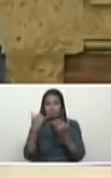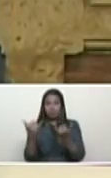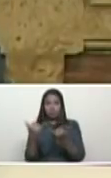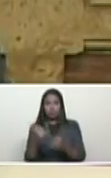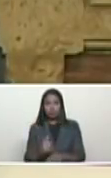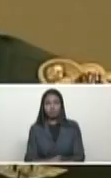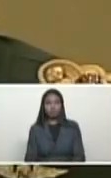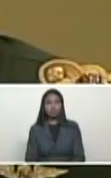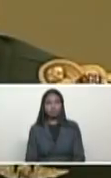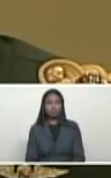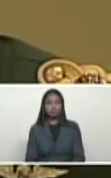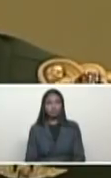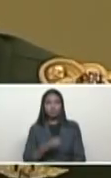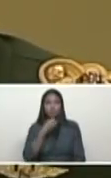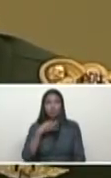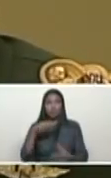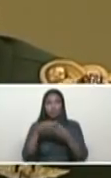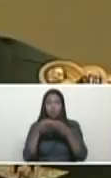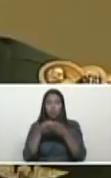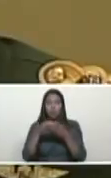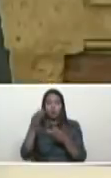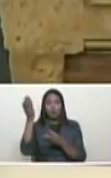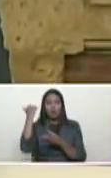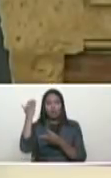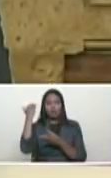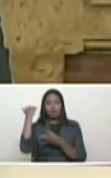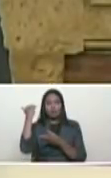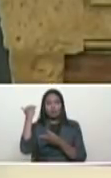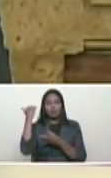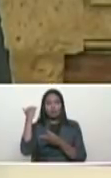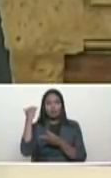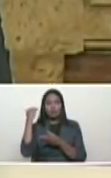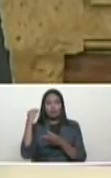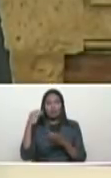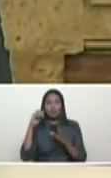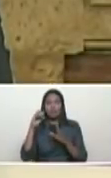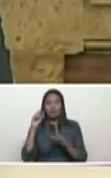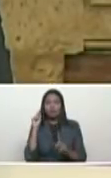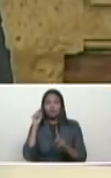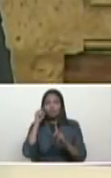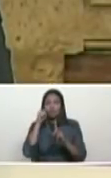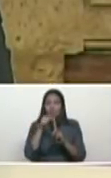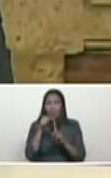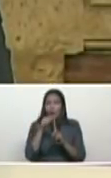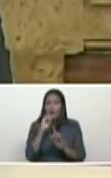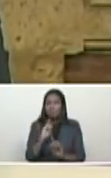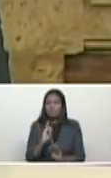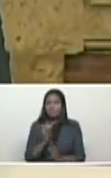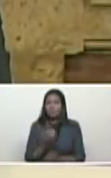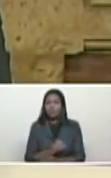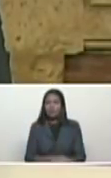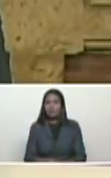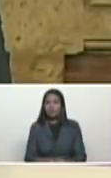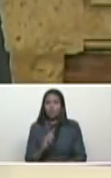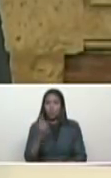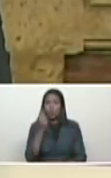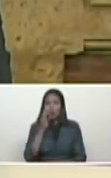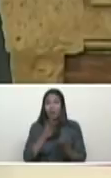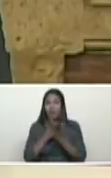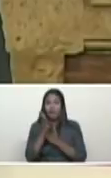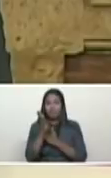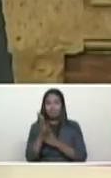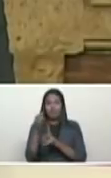tuvimos una buena reunión ayer y yo hablaba de conceptos claves 1 la lealtad